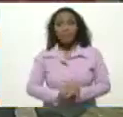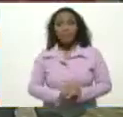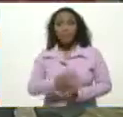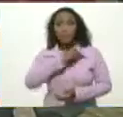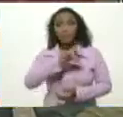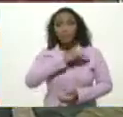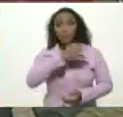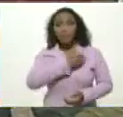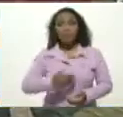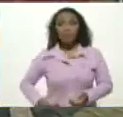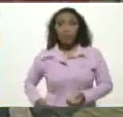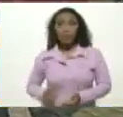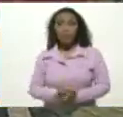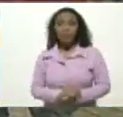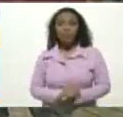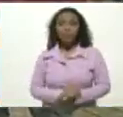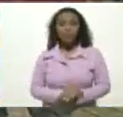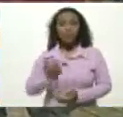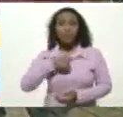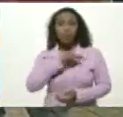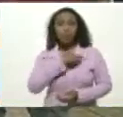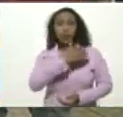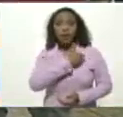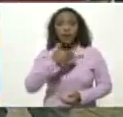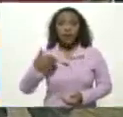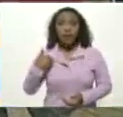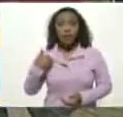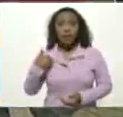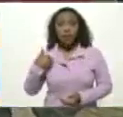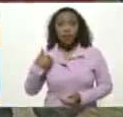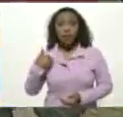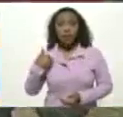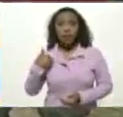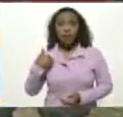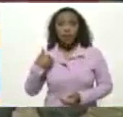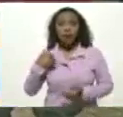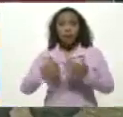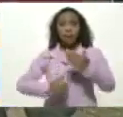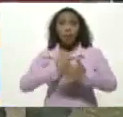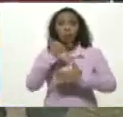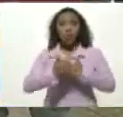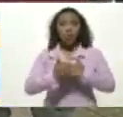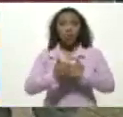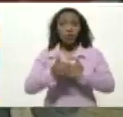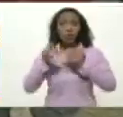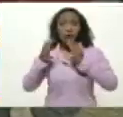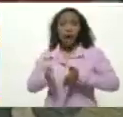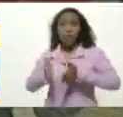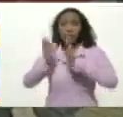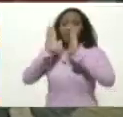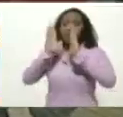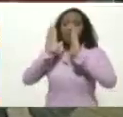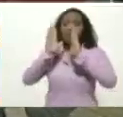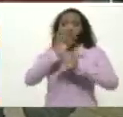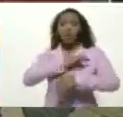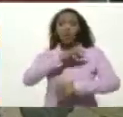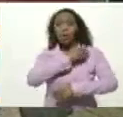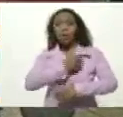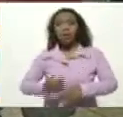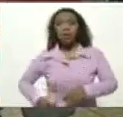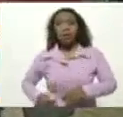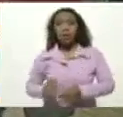Señor presidente, nosotros queremos el proyecto de urbanismo, señor presidente.